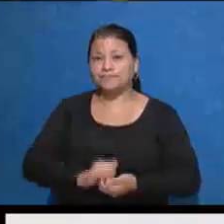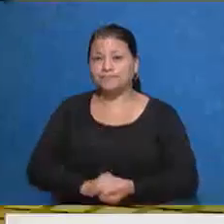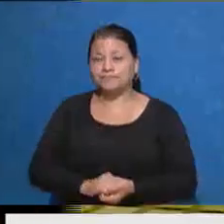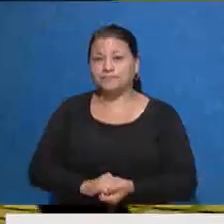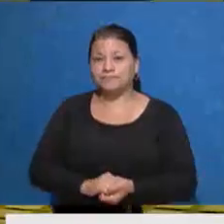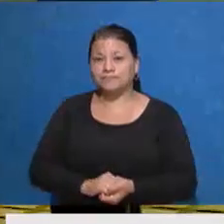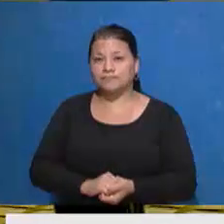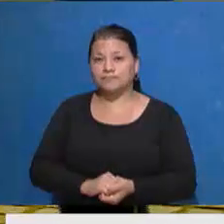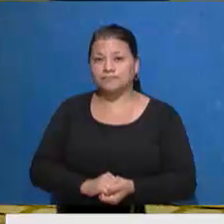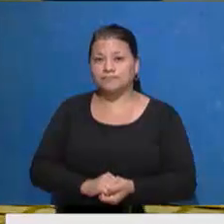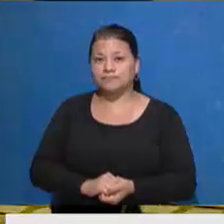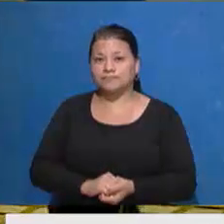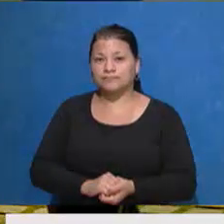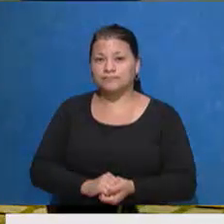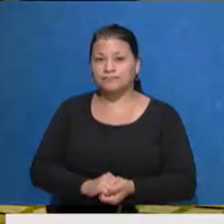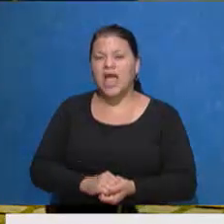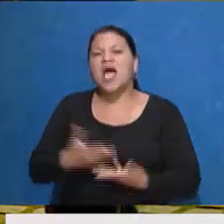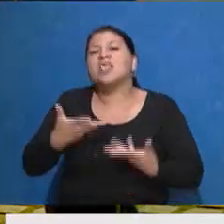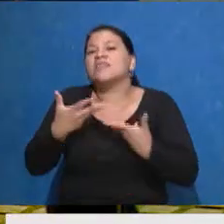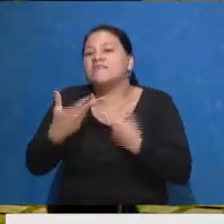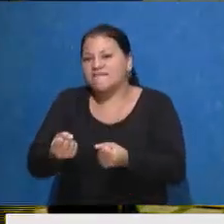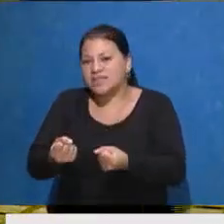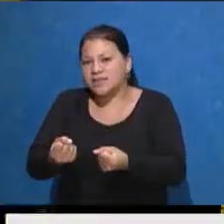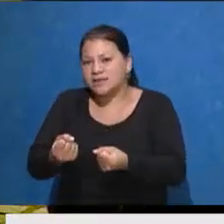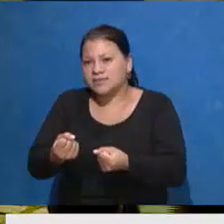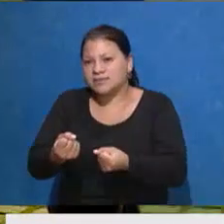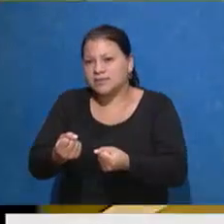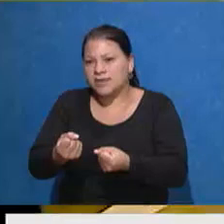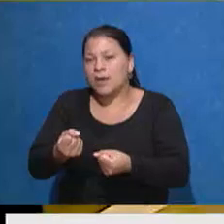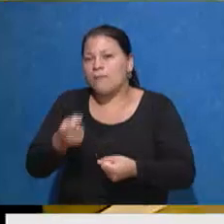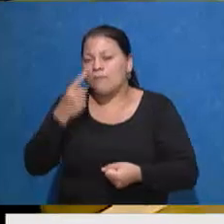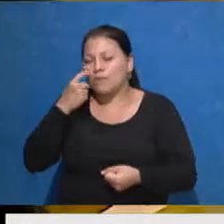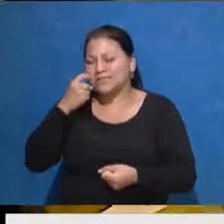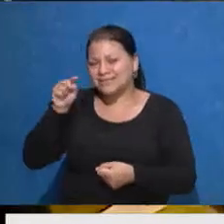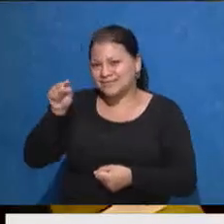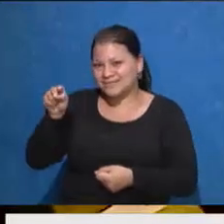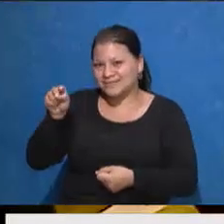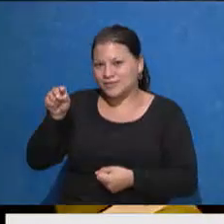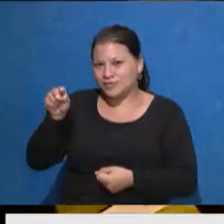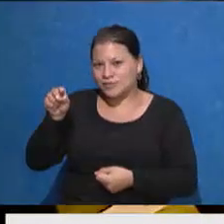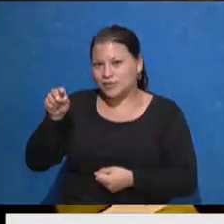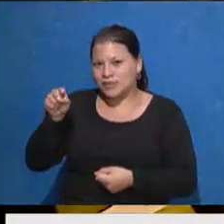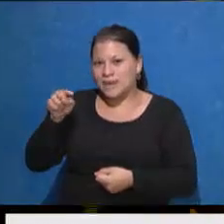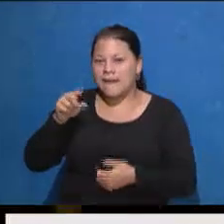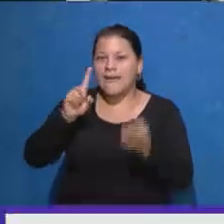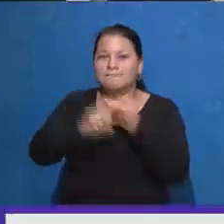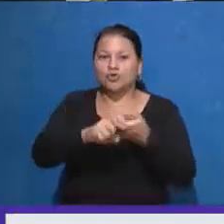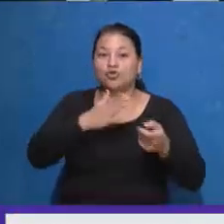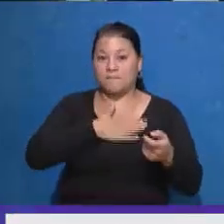el que tendría que salir a defenderse por los dichos de este señor tendría que ser mi